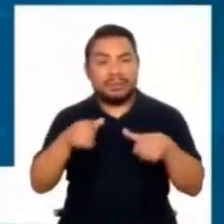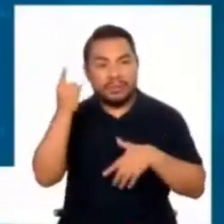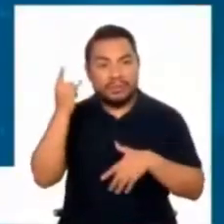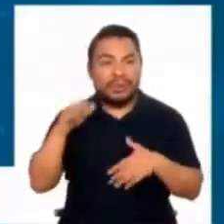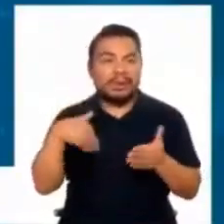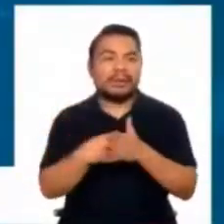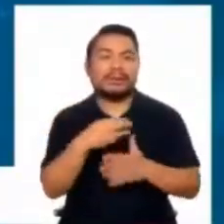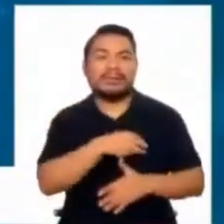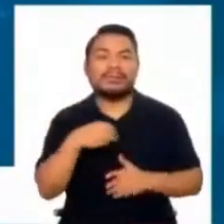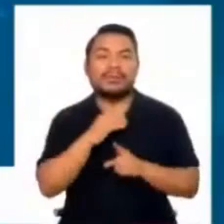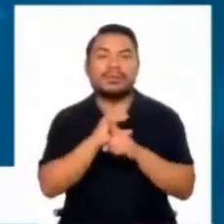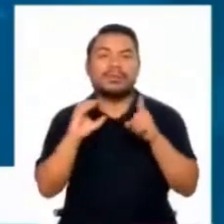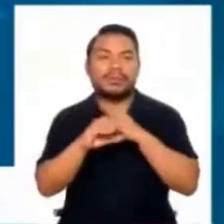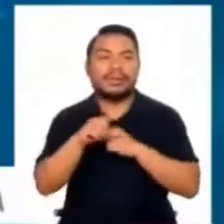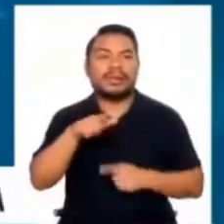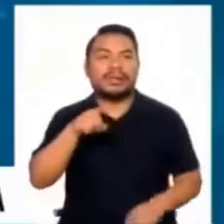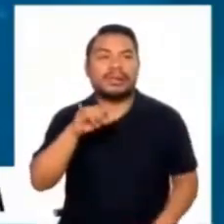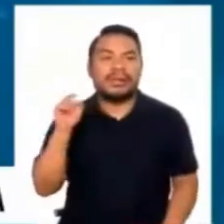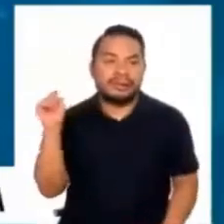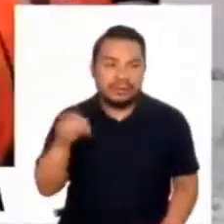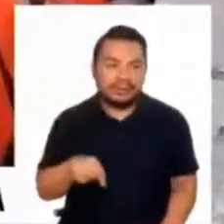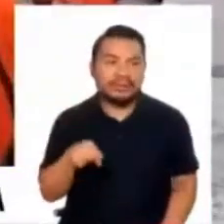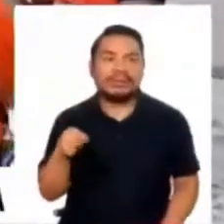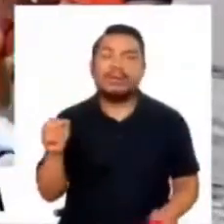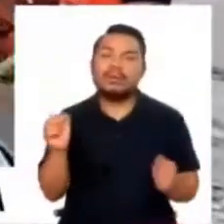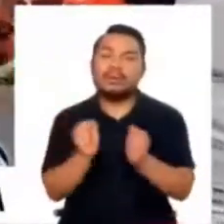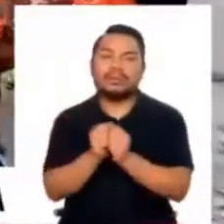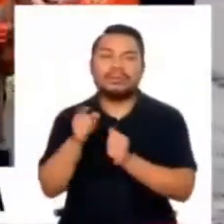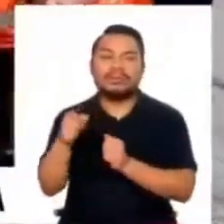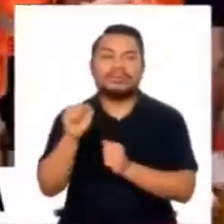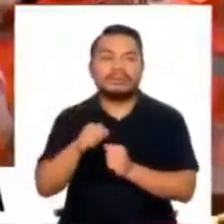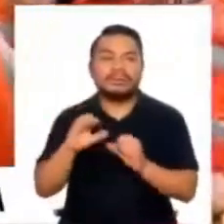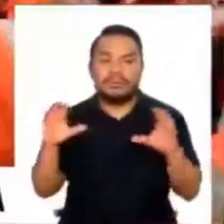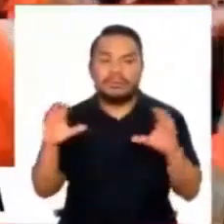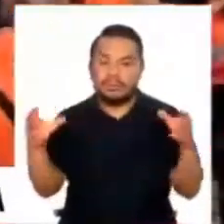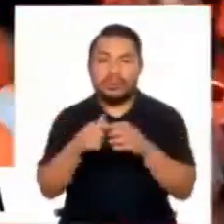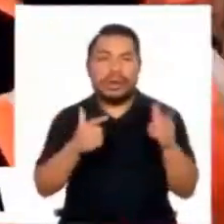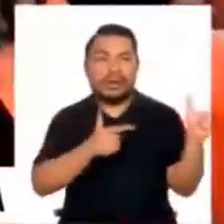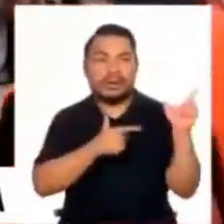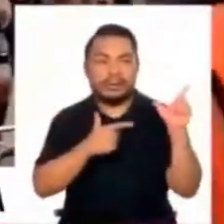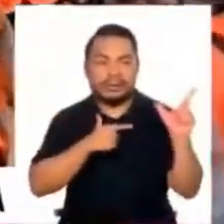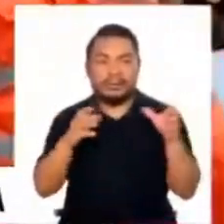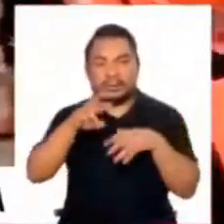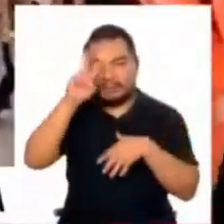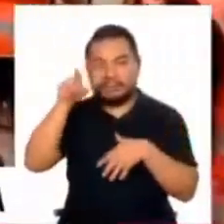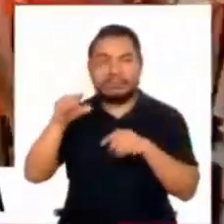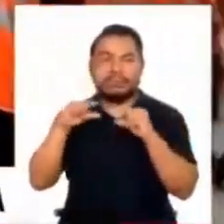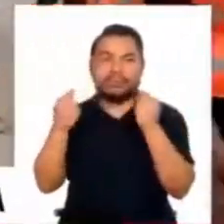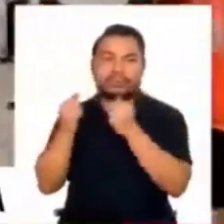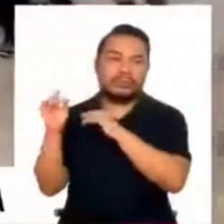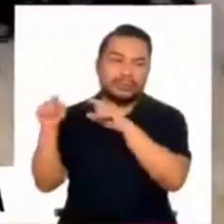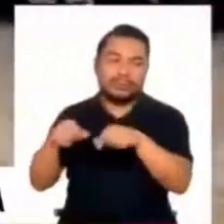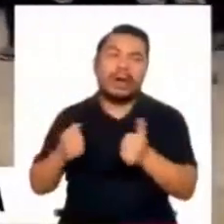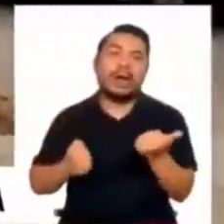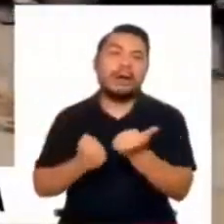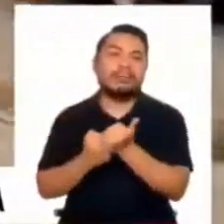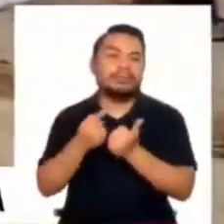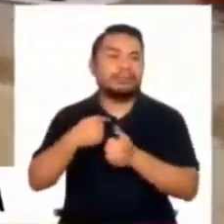ya saben que el Ministerio de Cultura está recolectando ayuda para llevar a las familias